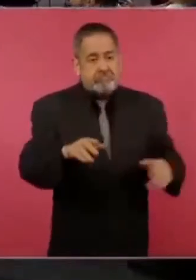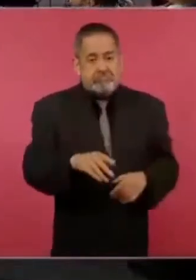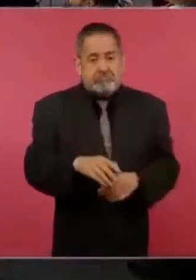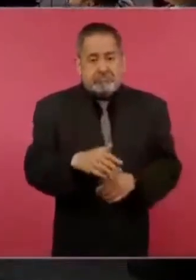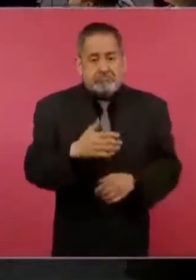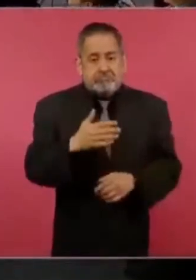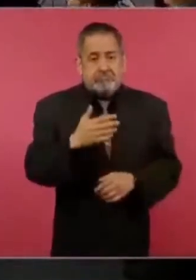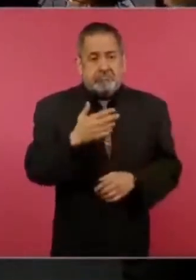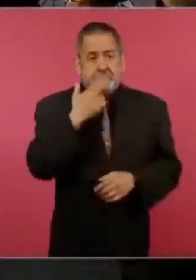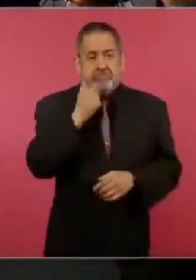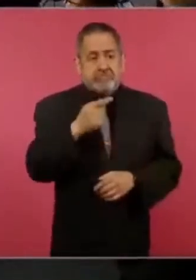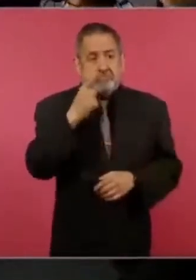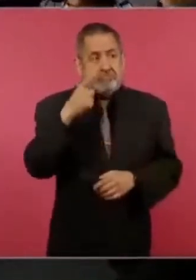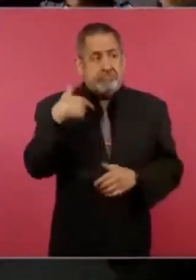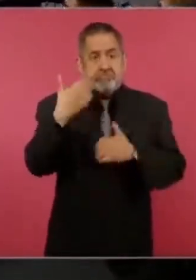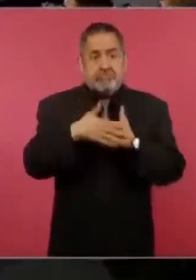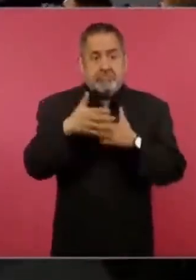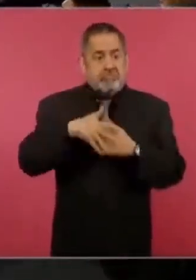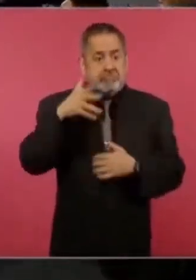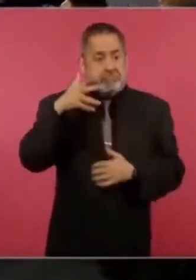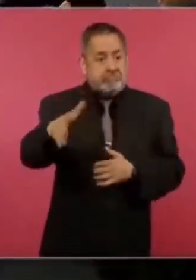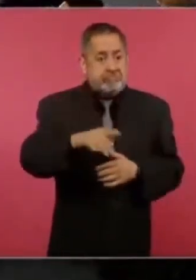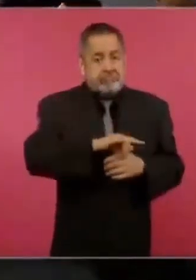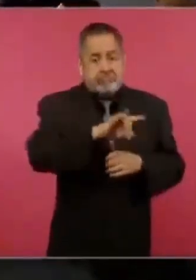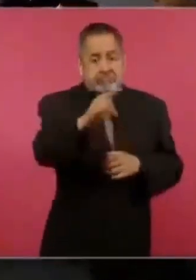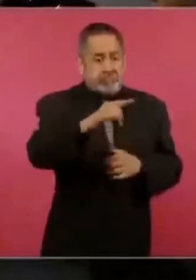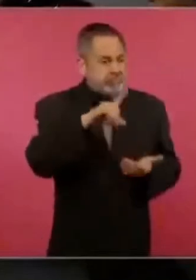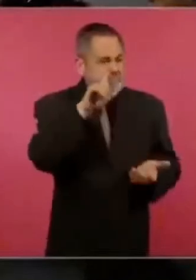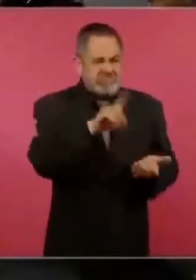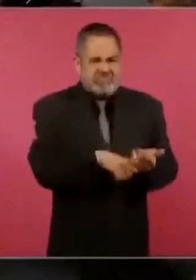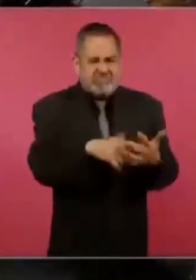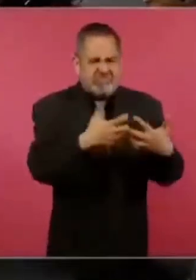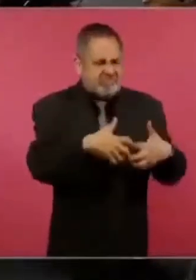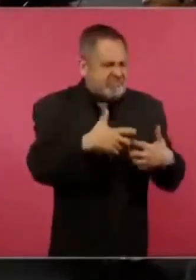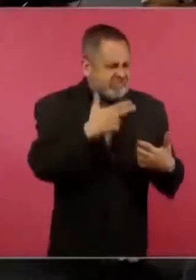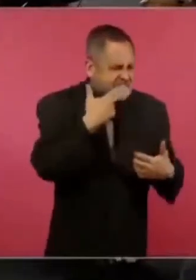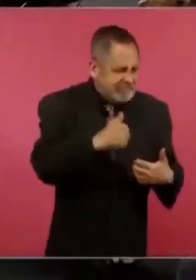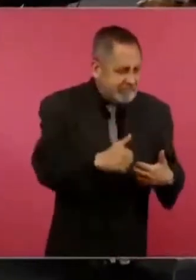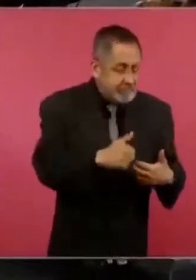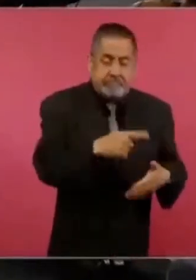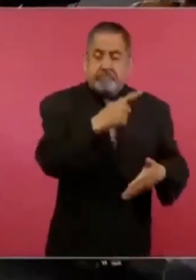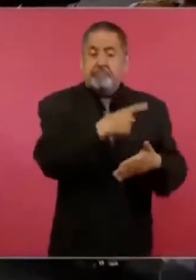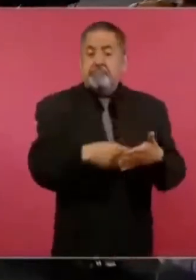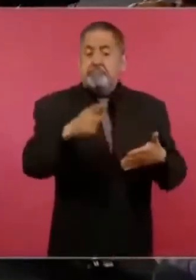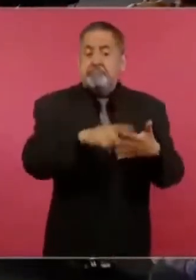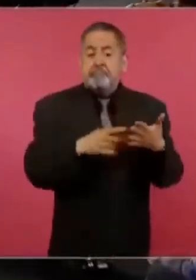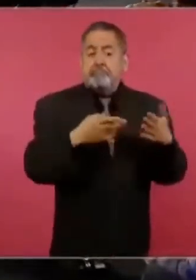de que ya no vuelen por algunos problemas que tienen.